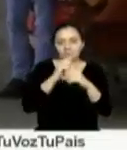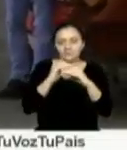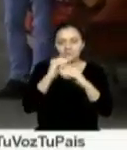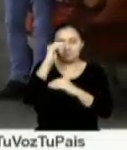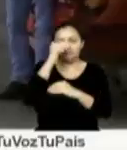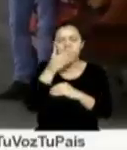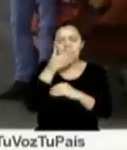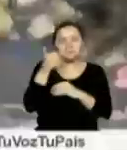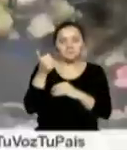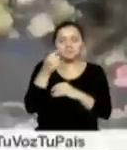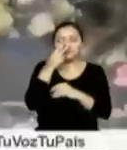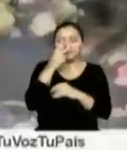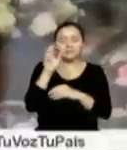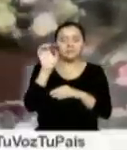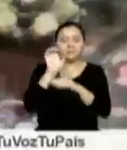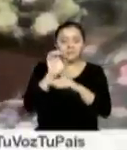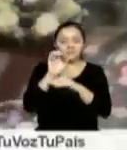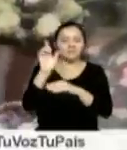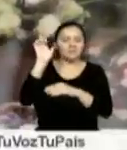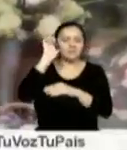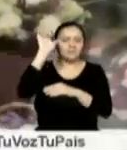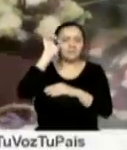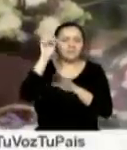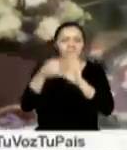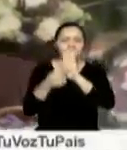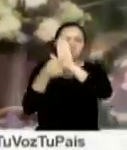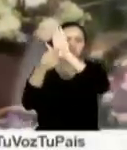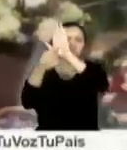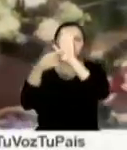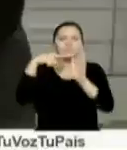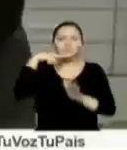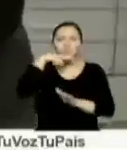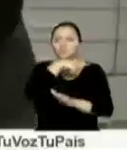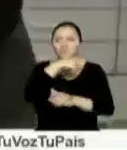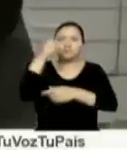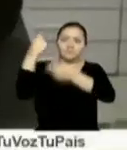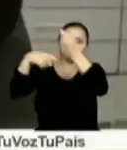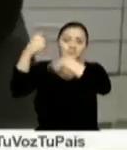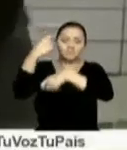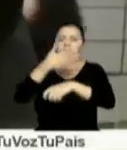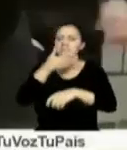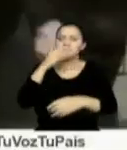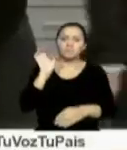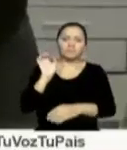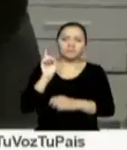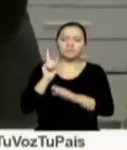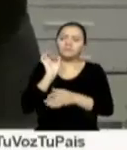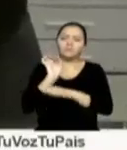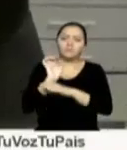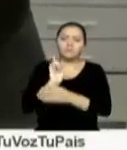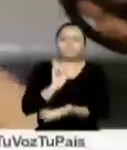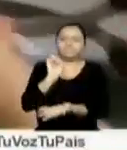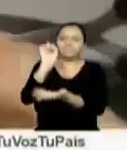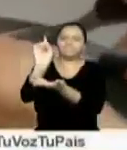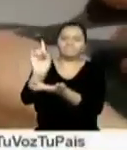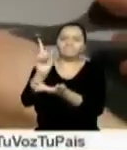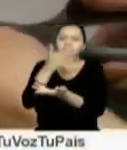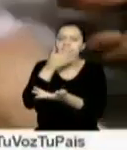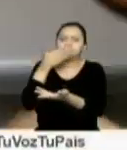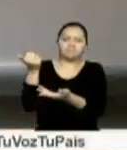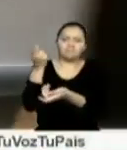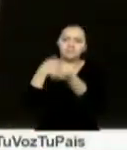Ecuador es el líder en el mercado ruso sigue siendo el primer exportador